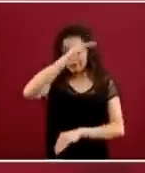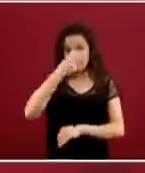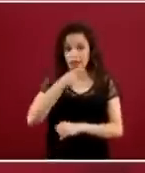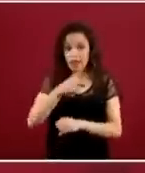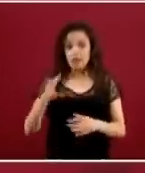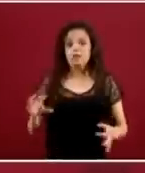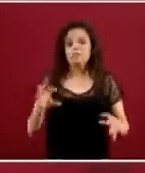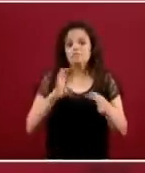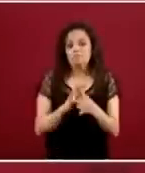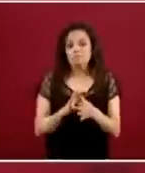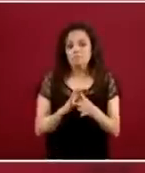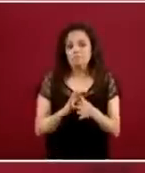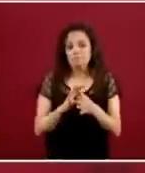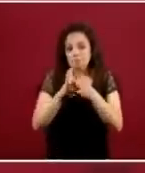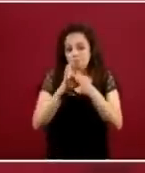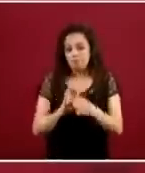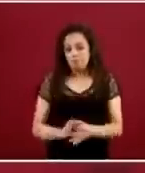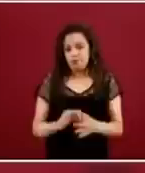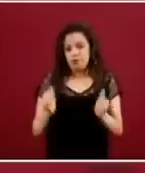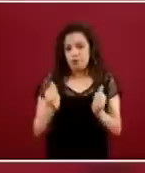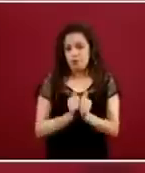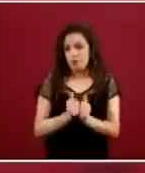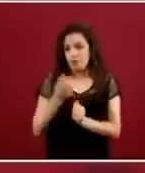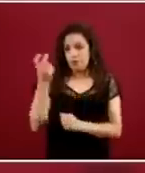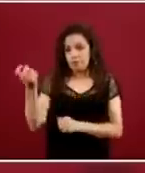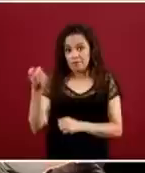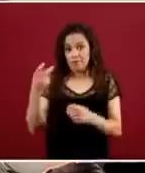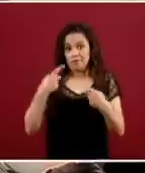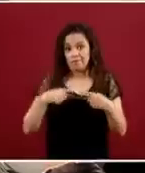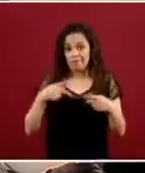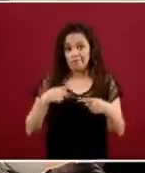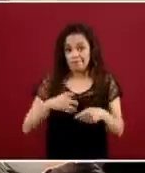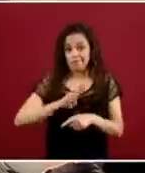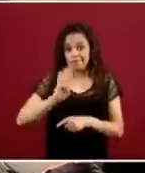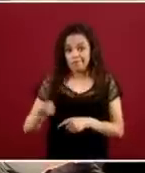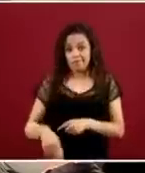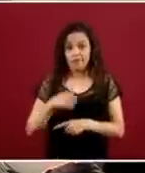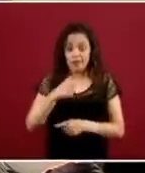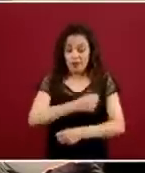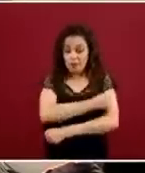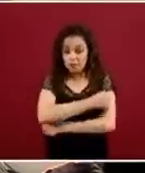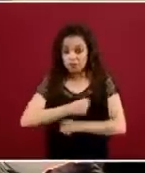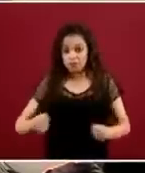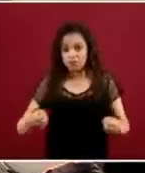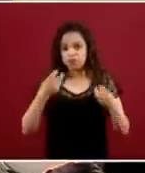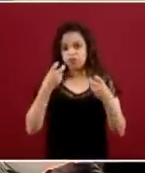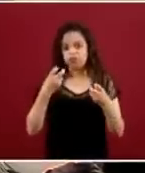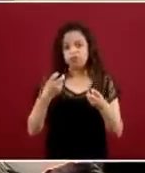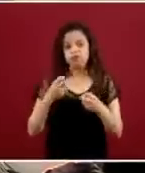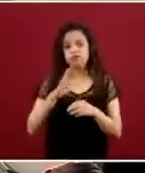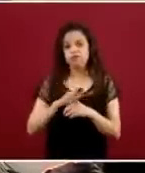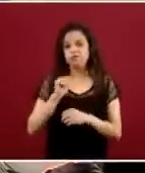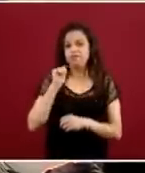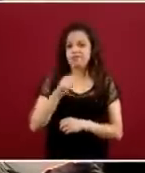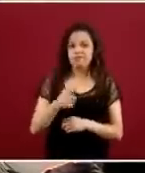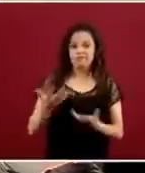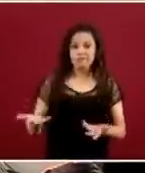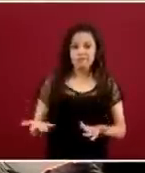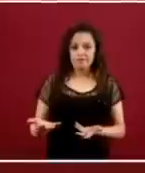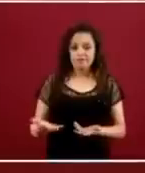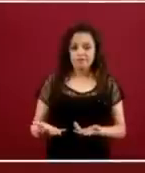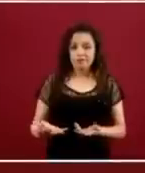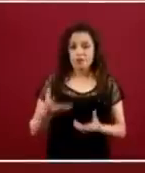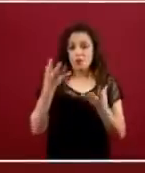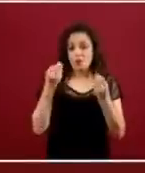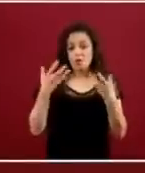causas nos pesa literalmente el sobrepeso nos pesa la obesidad nos pesa poblacionalmente y hoy